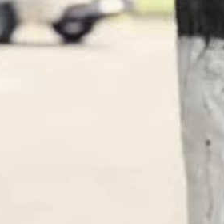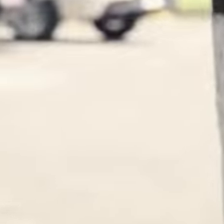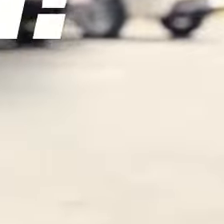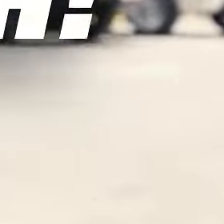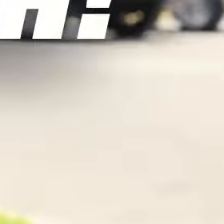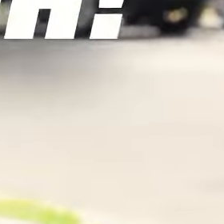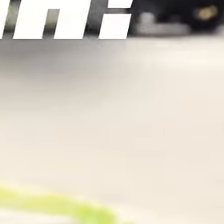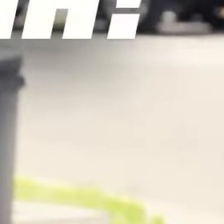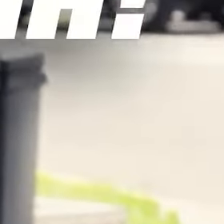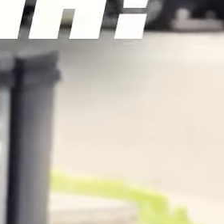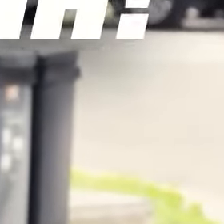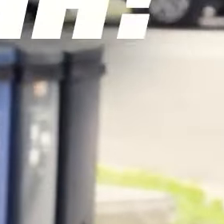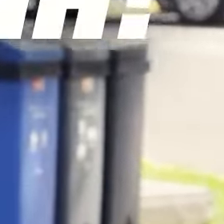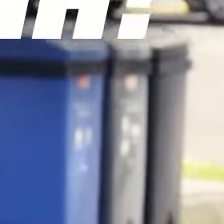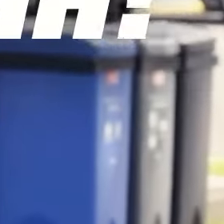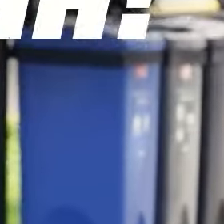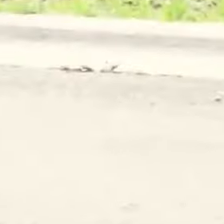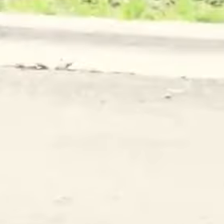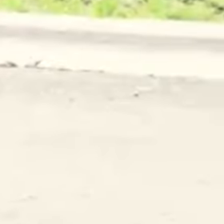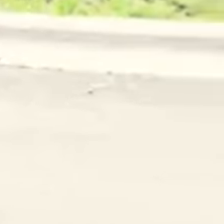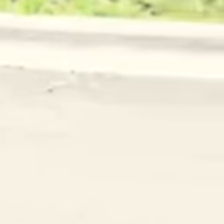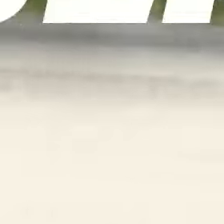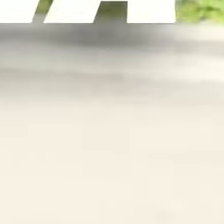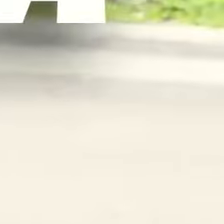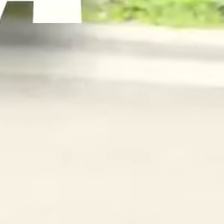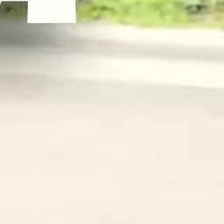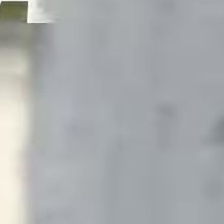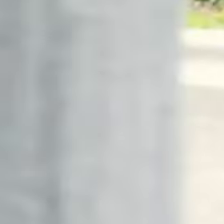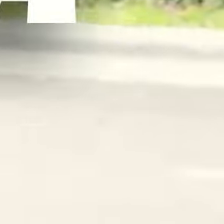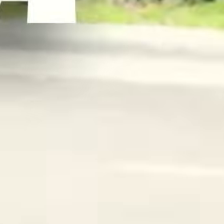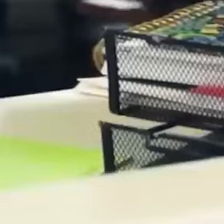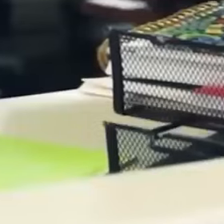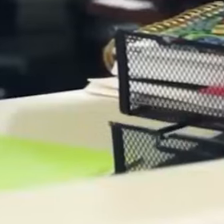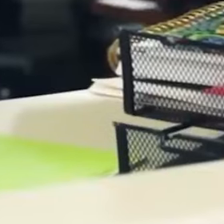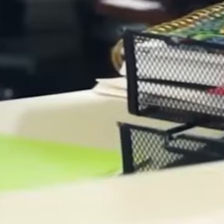Adiós, mi amor. ¿Qué le pasa? Venga pa' quererla.